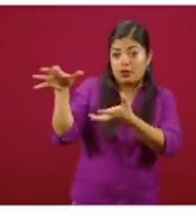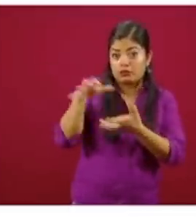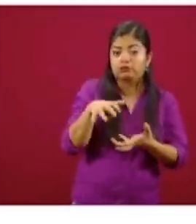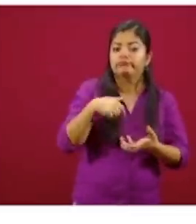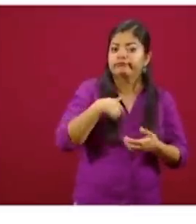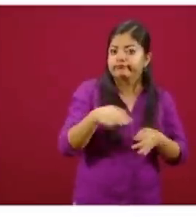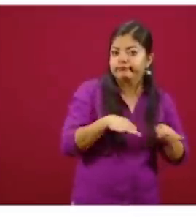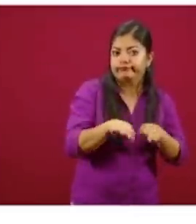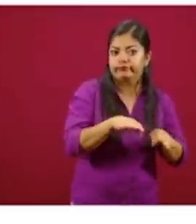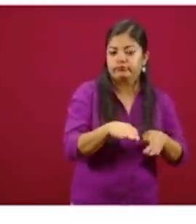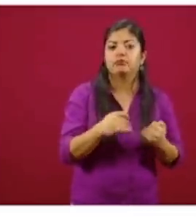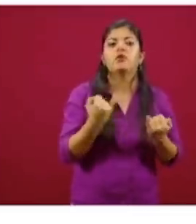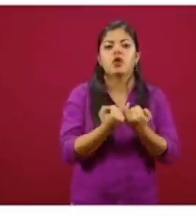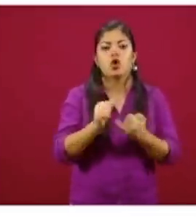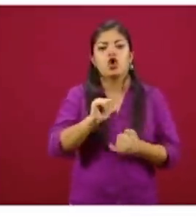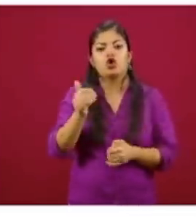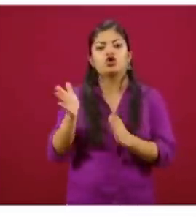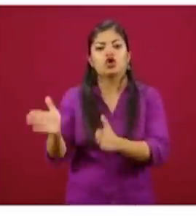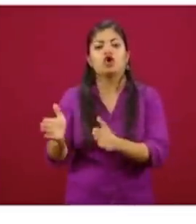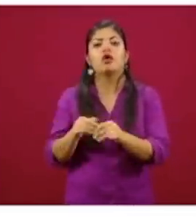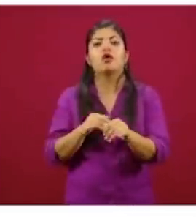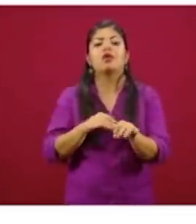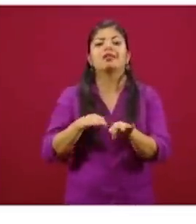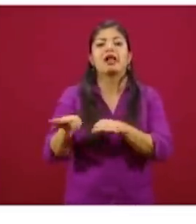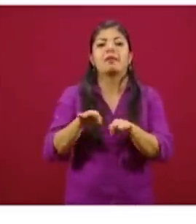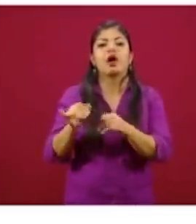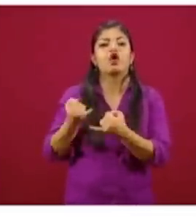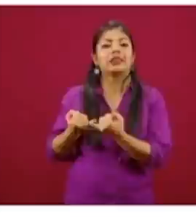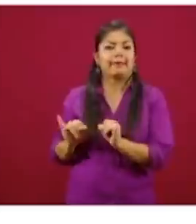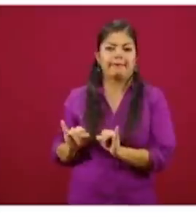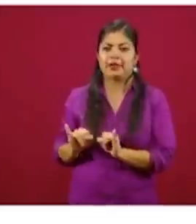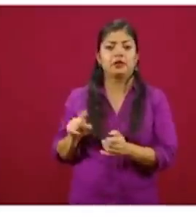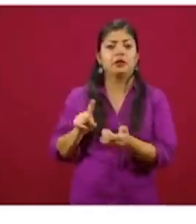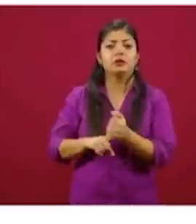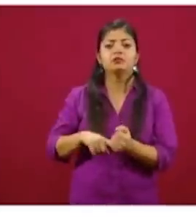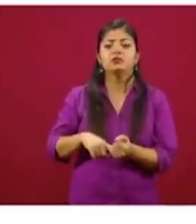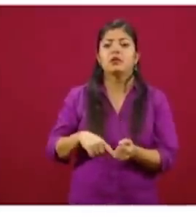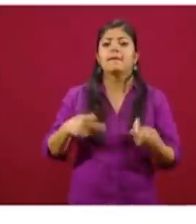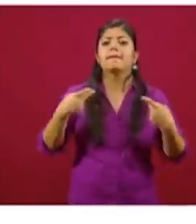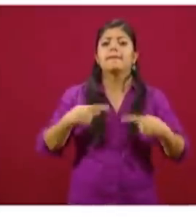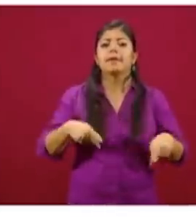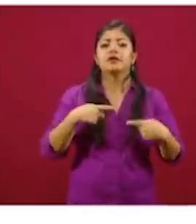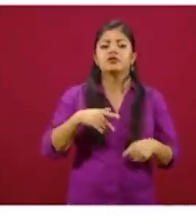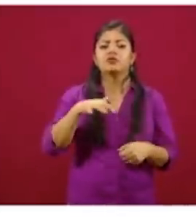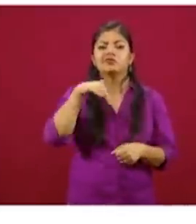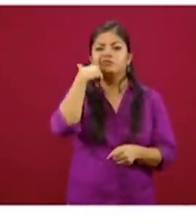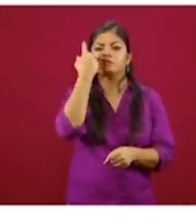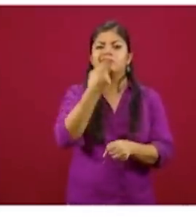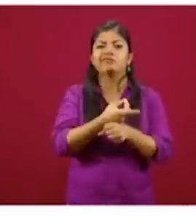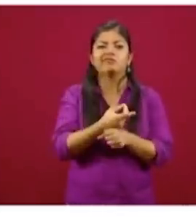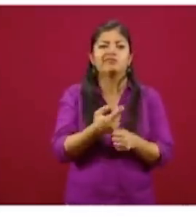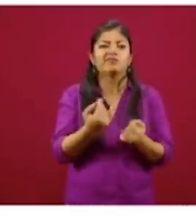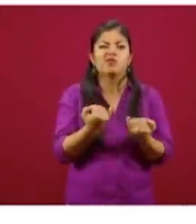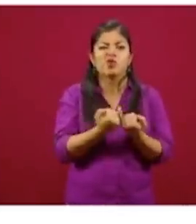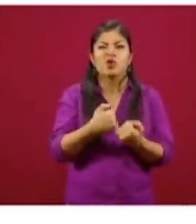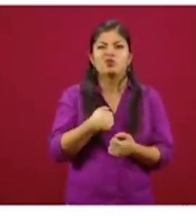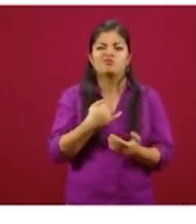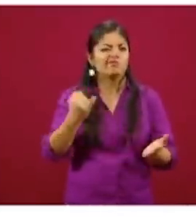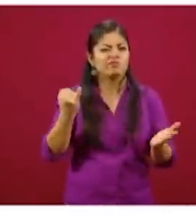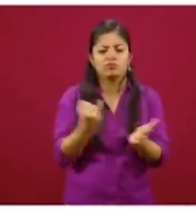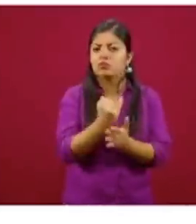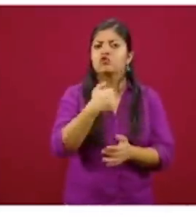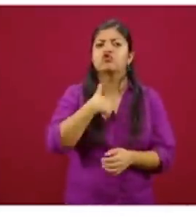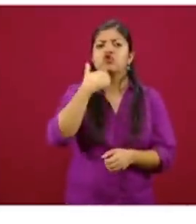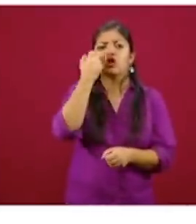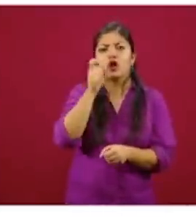en el de trabajadores independientes pues son todos aquellos que de manera voluntaria se inscriben al seguro social porque